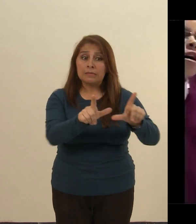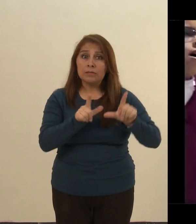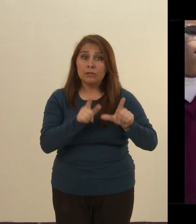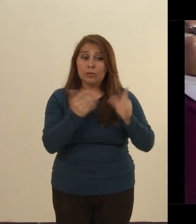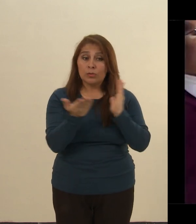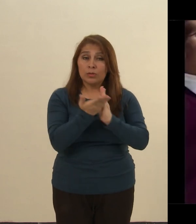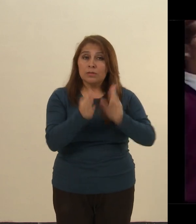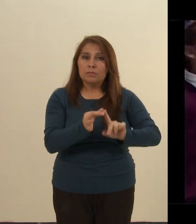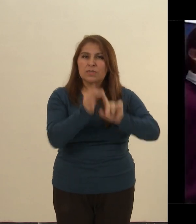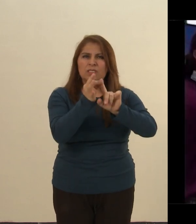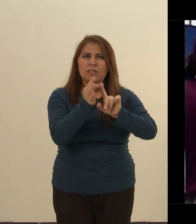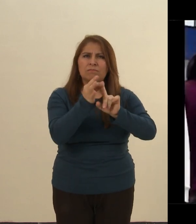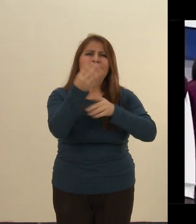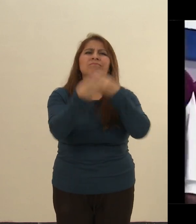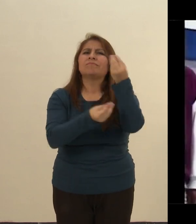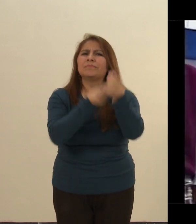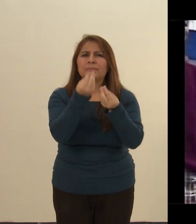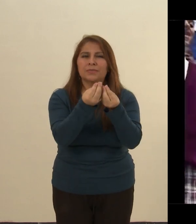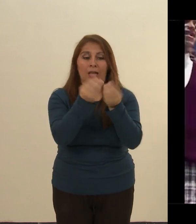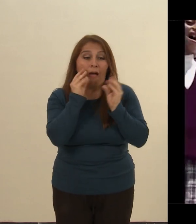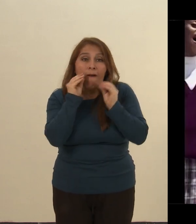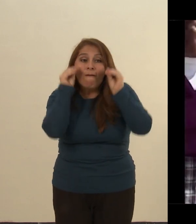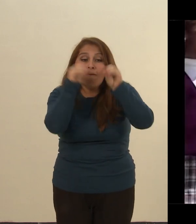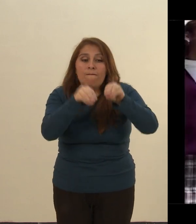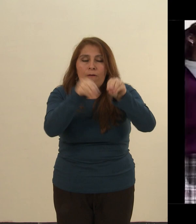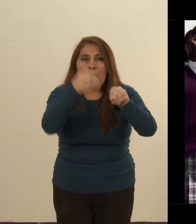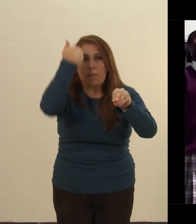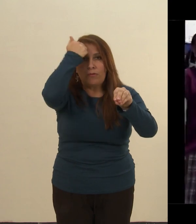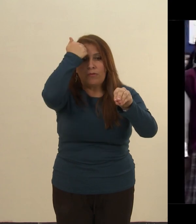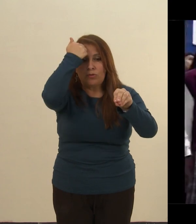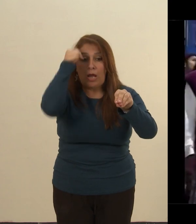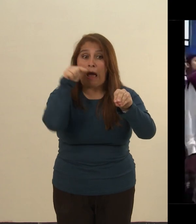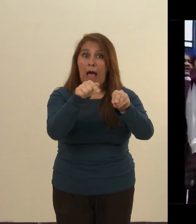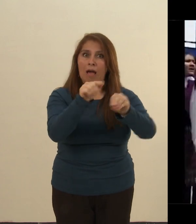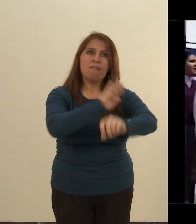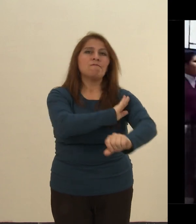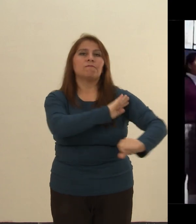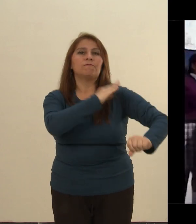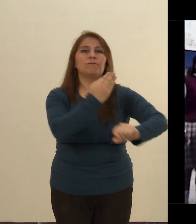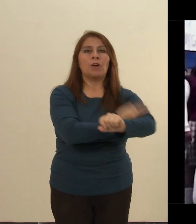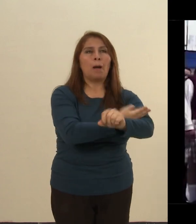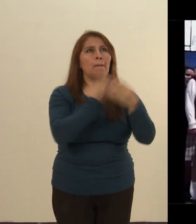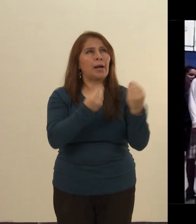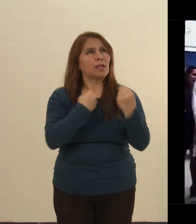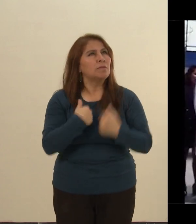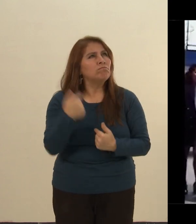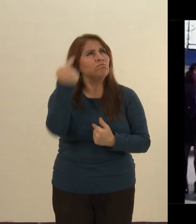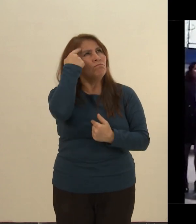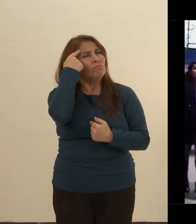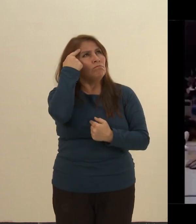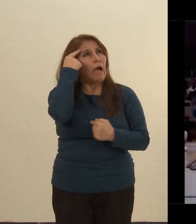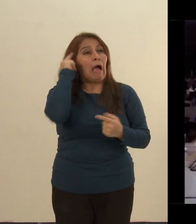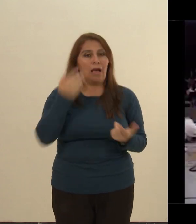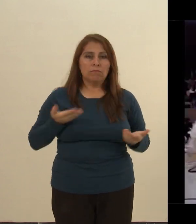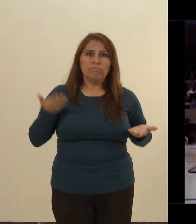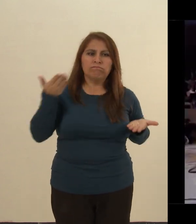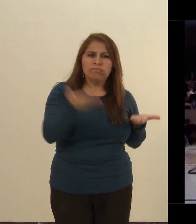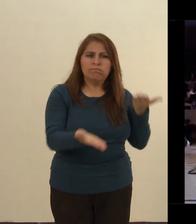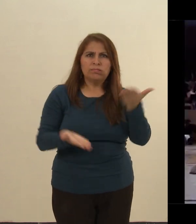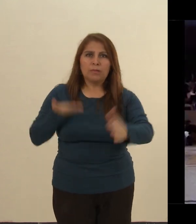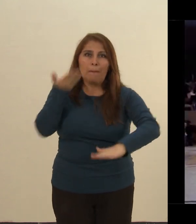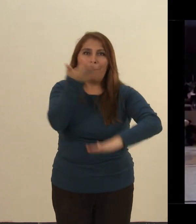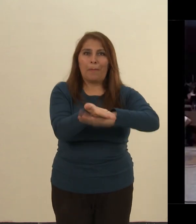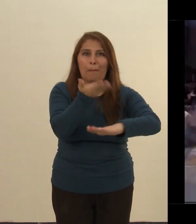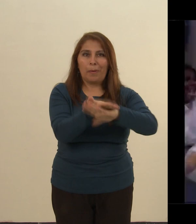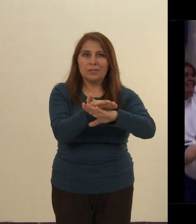Licenciatura de Educación Especial de la Universidad Pedagógica Nacional forma maestros que tienen su fortaleza en el diseño